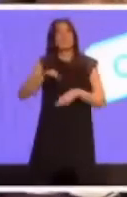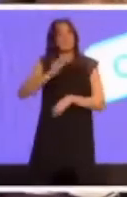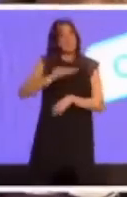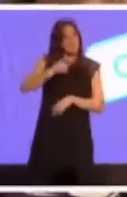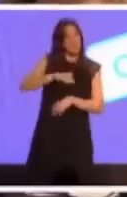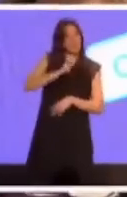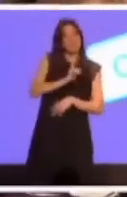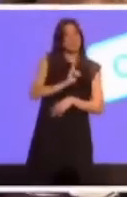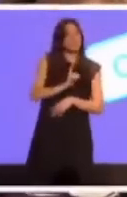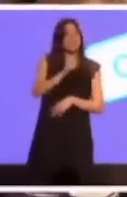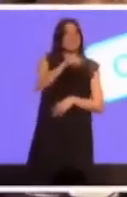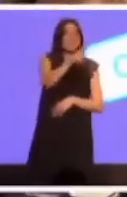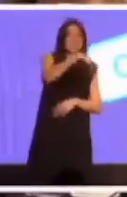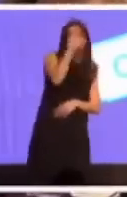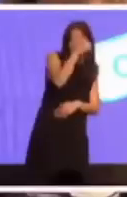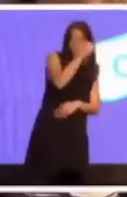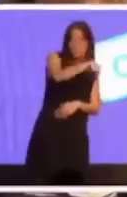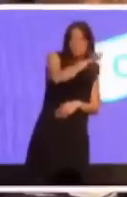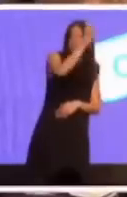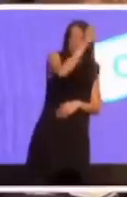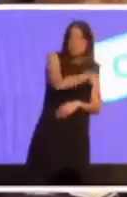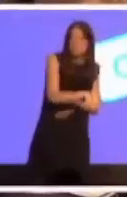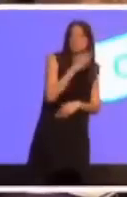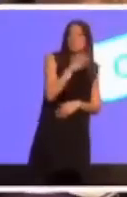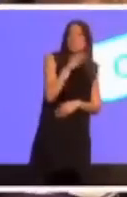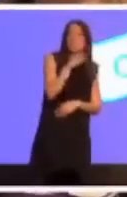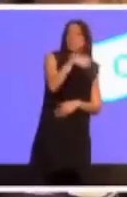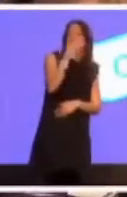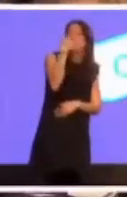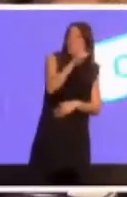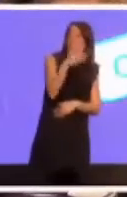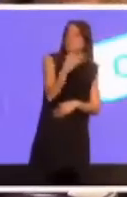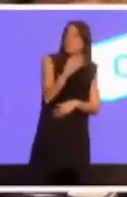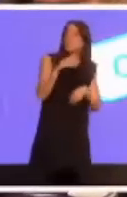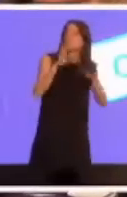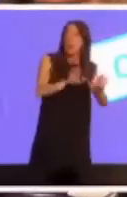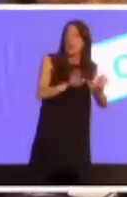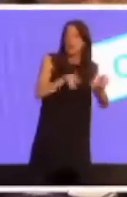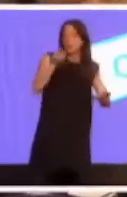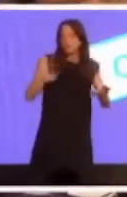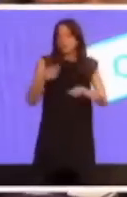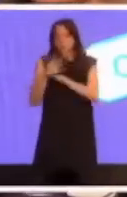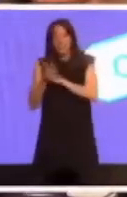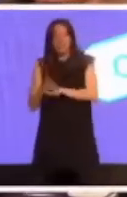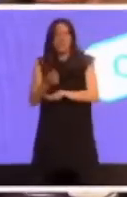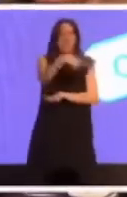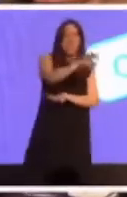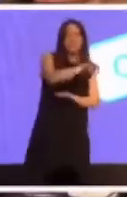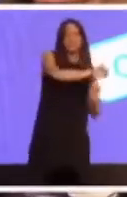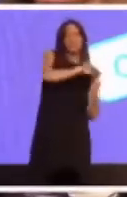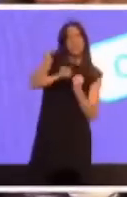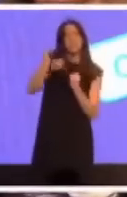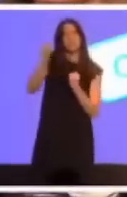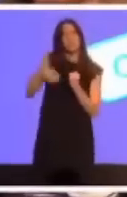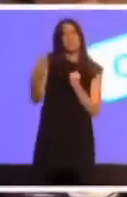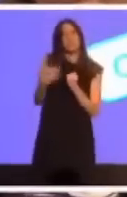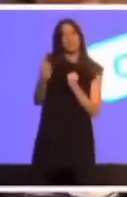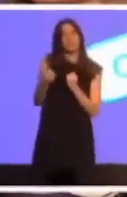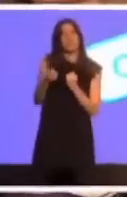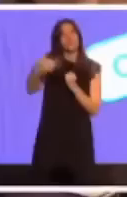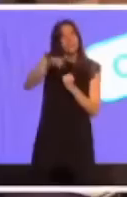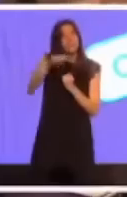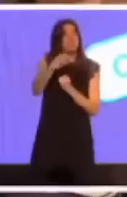les atañe también a ellos que son ellos quienes tienen que pararle los pies a los agresores que son ellos los que les tienen que decir